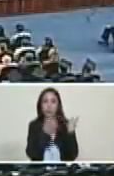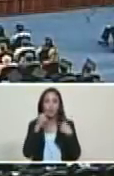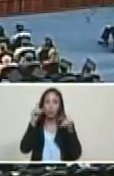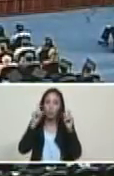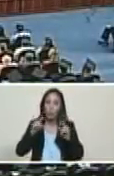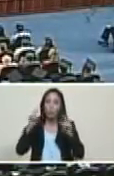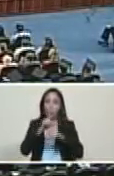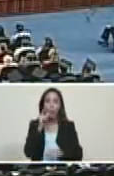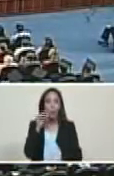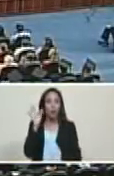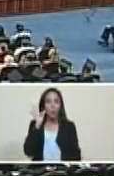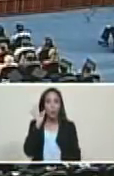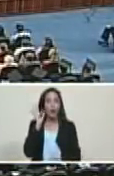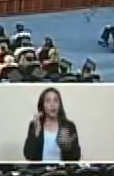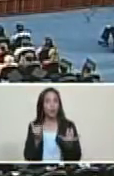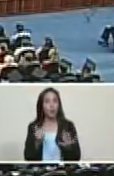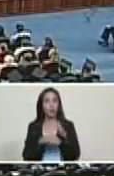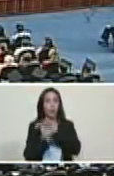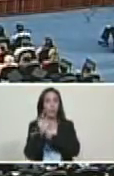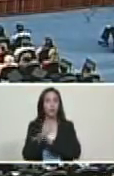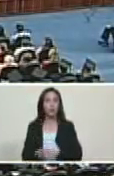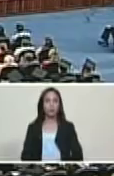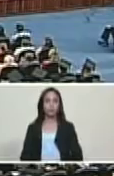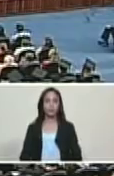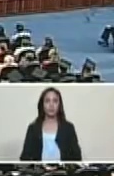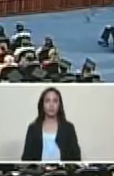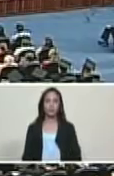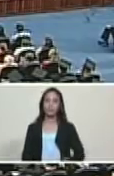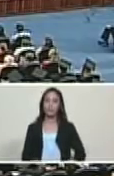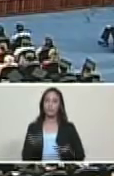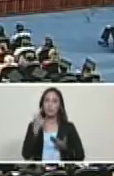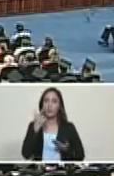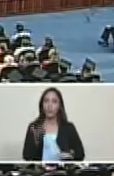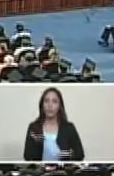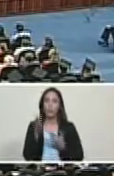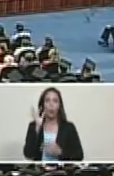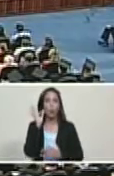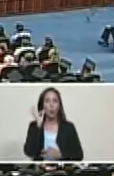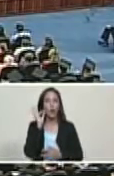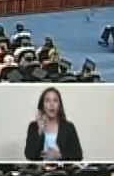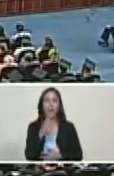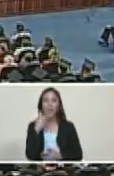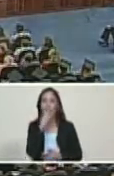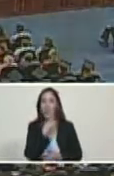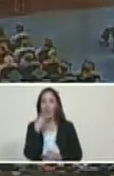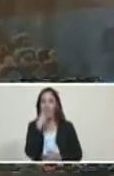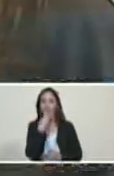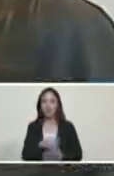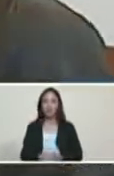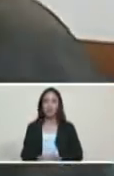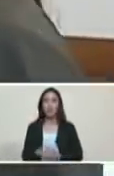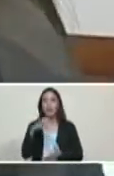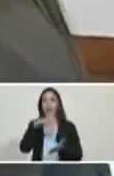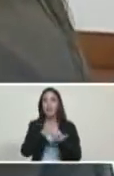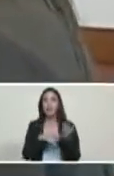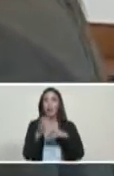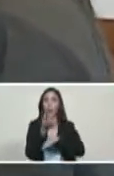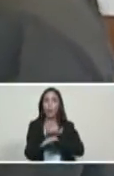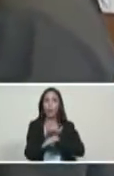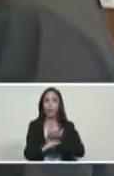al hombre y a la mujer nueva. Keila Esther Bandre Prieto, mención inglés de educación del Estado